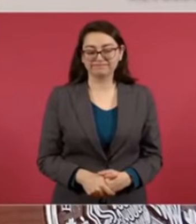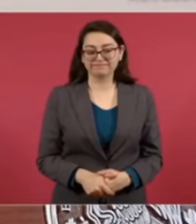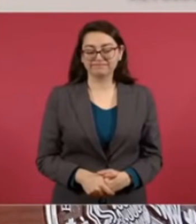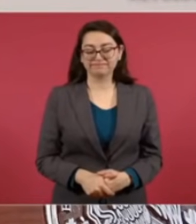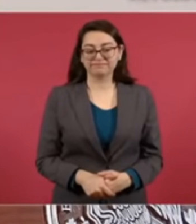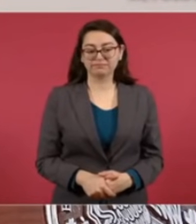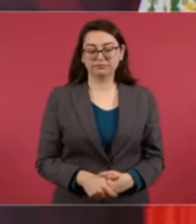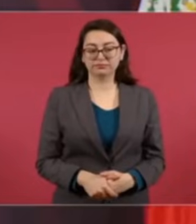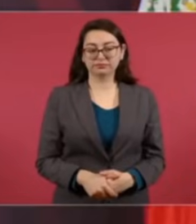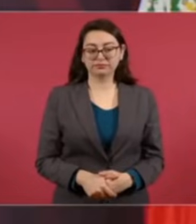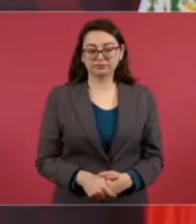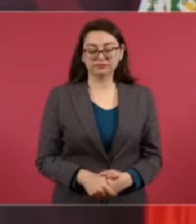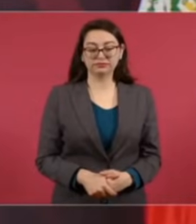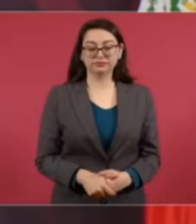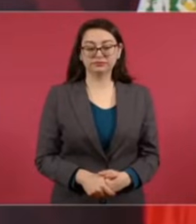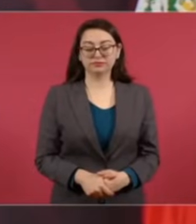Cuando